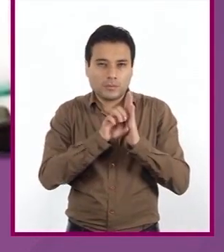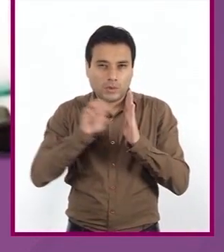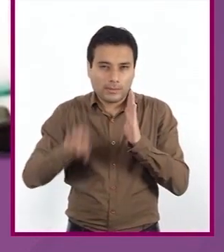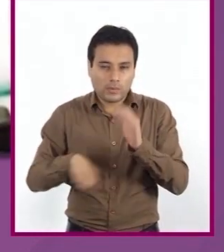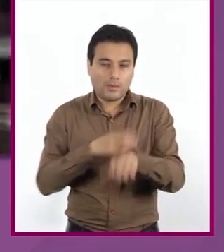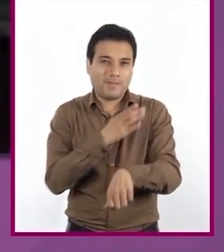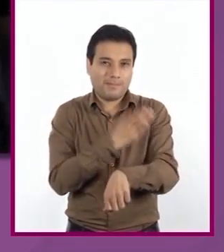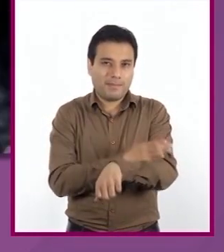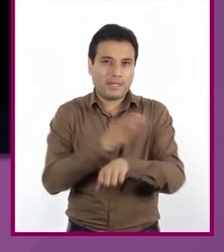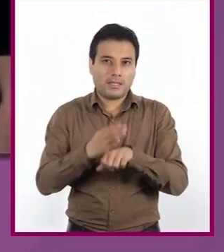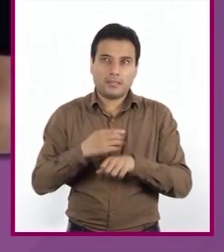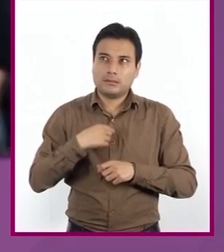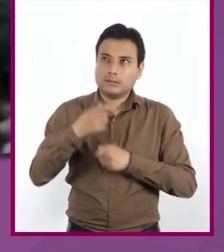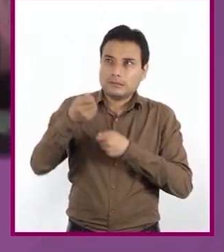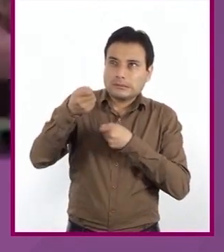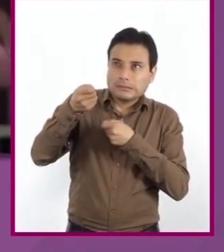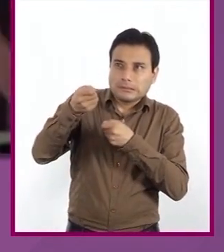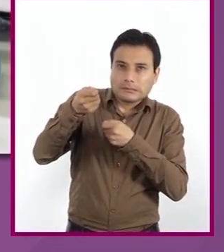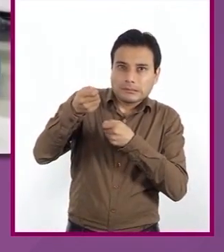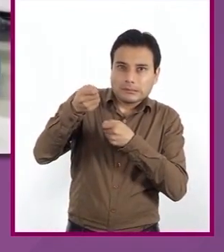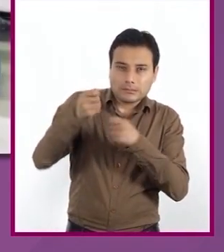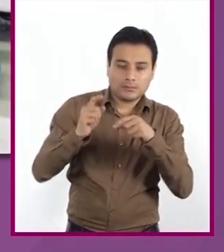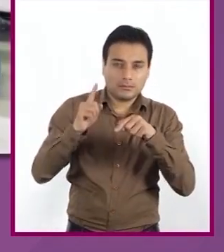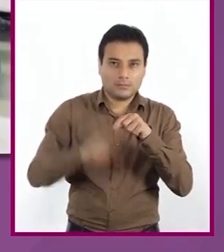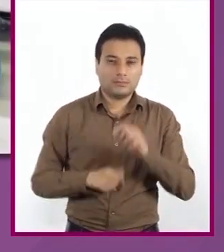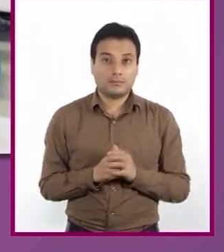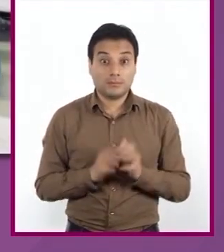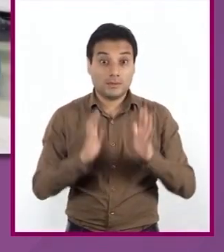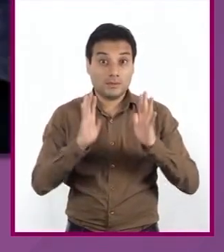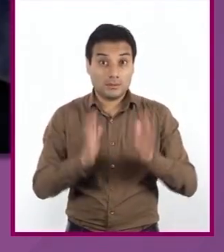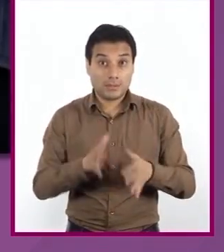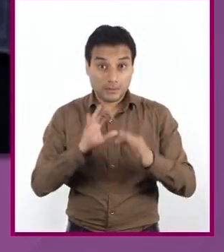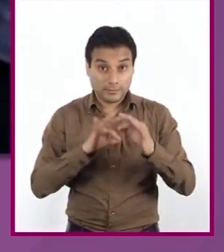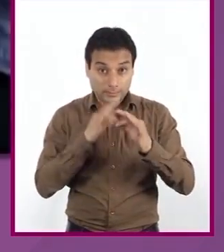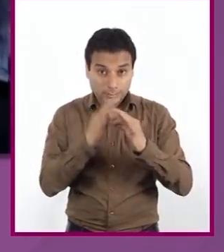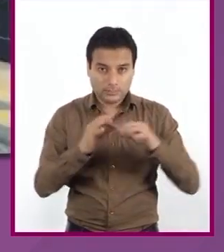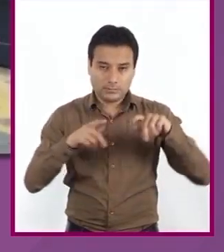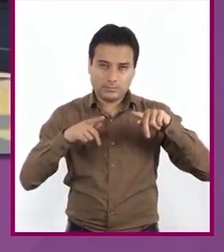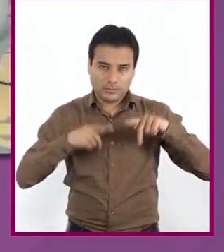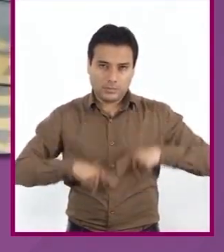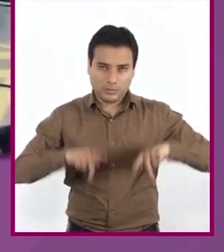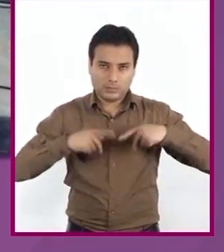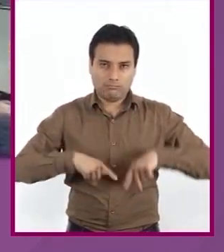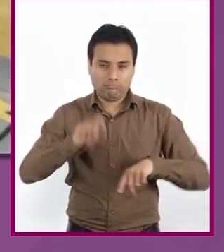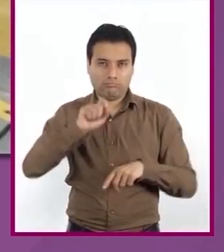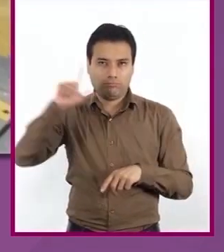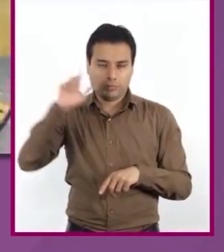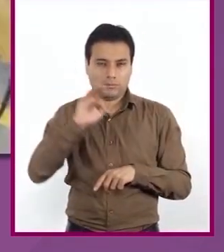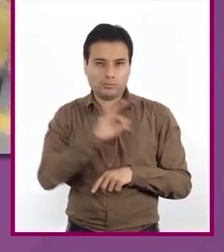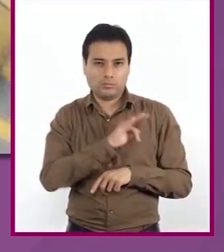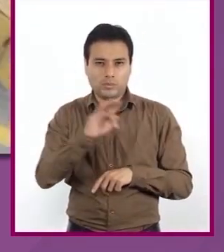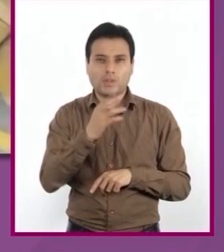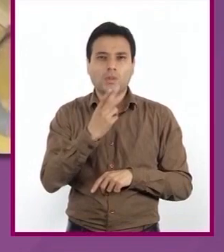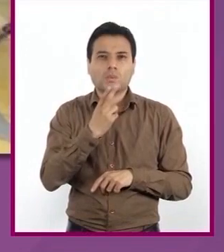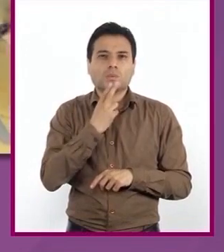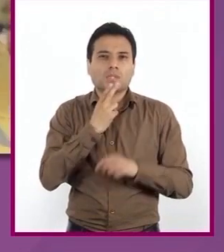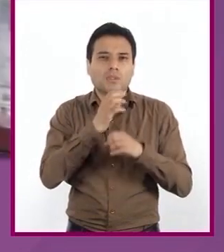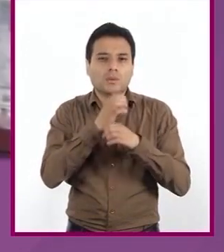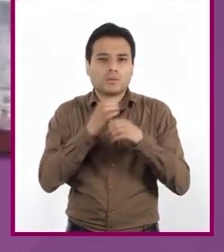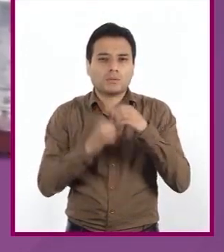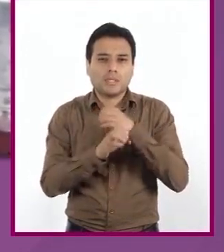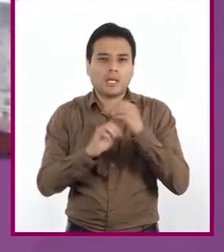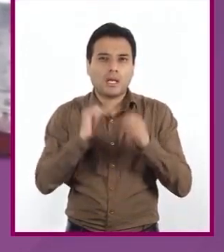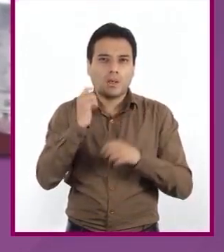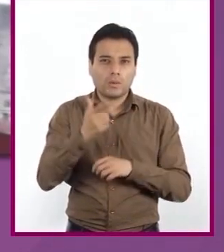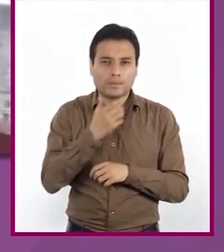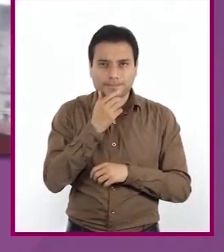palo de madera. Una vez que no haya riesgos, el especialista en primeros auxilios empleará un objeto no conductor para tocar